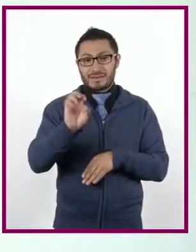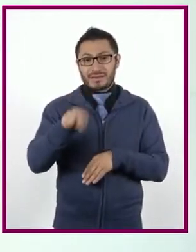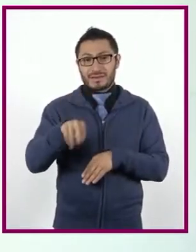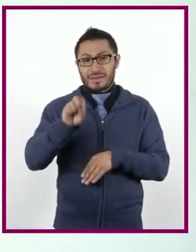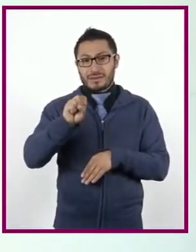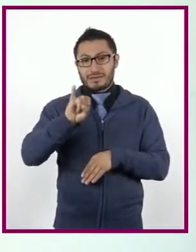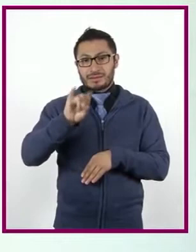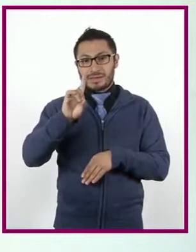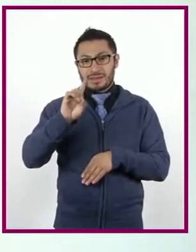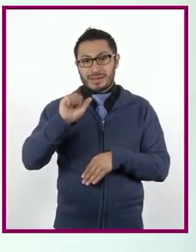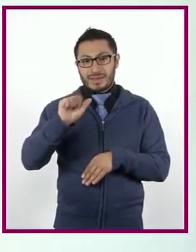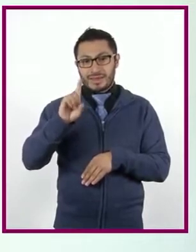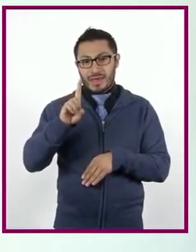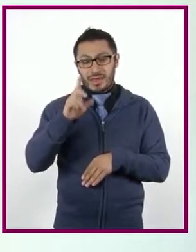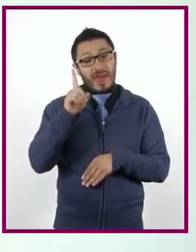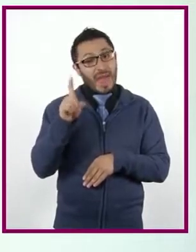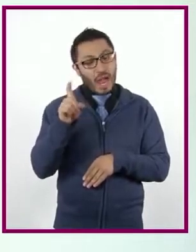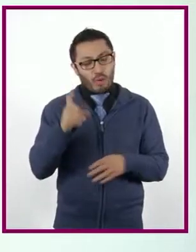flotar.